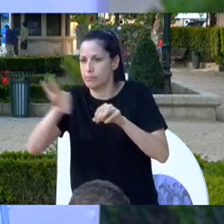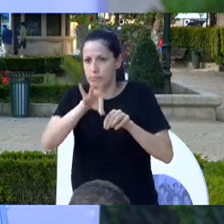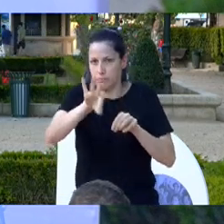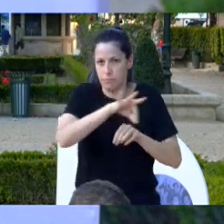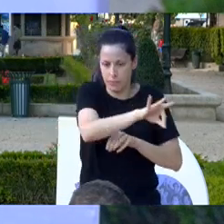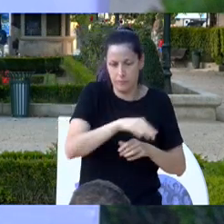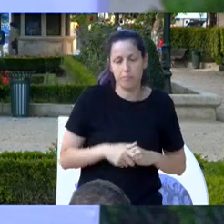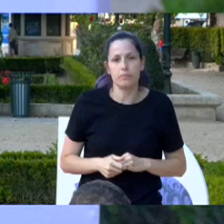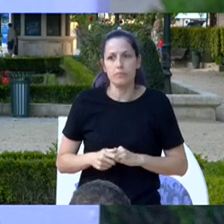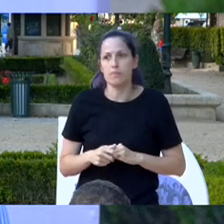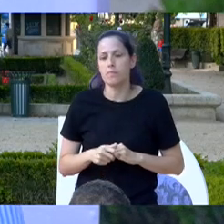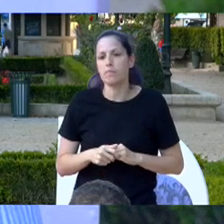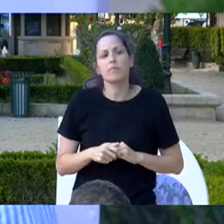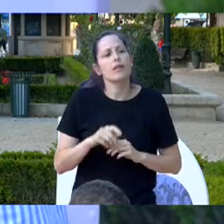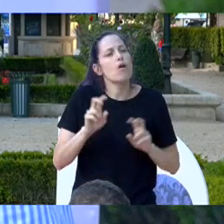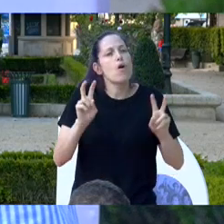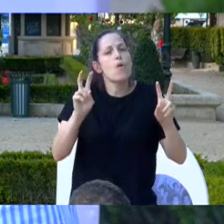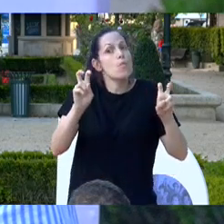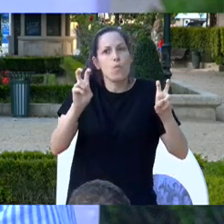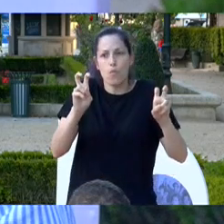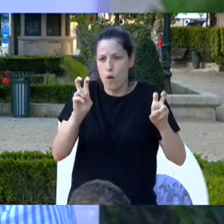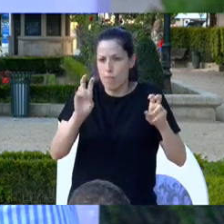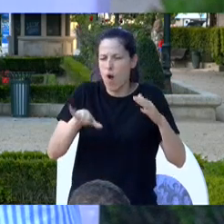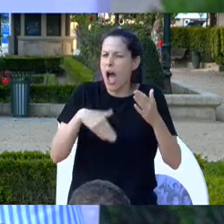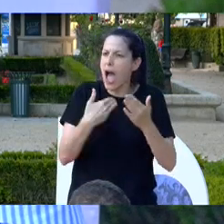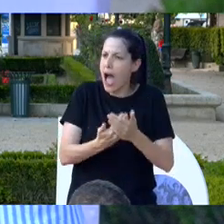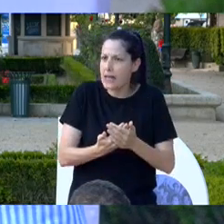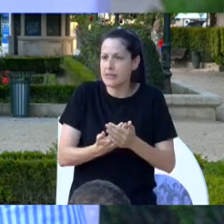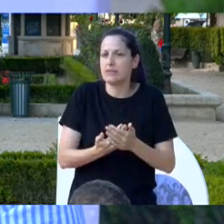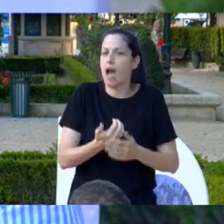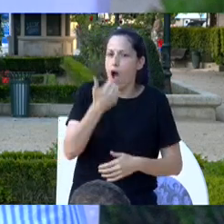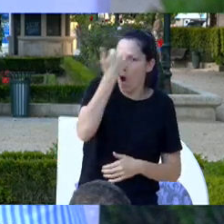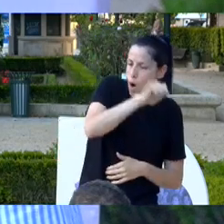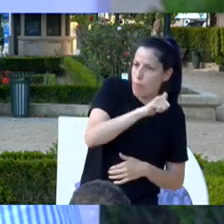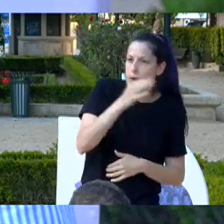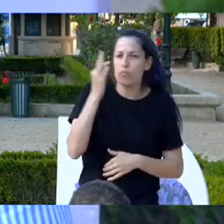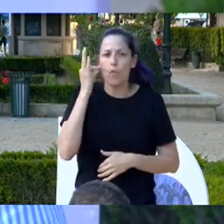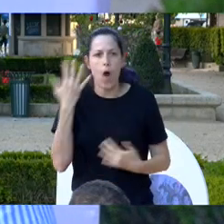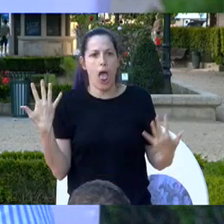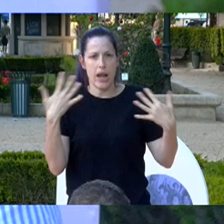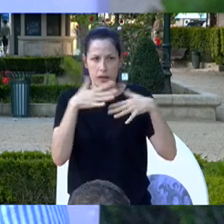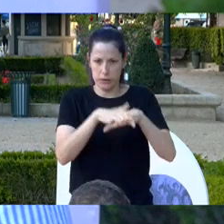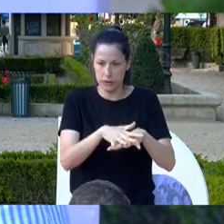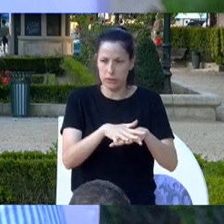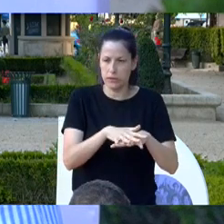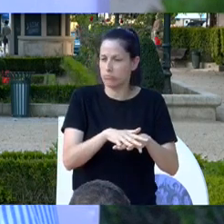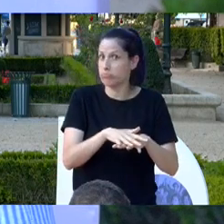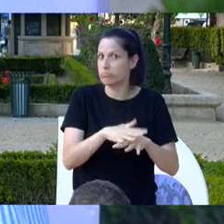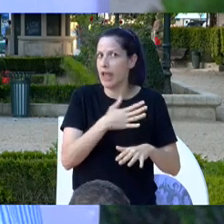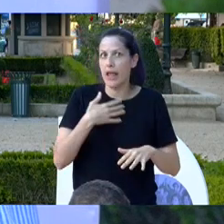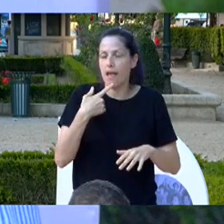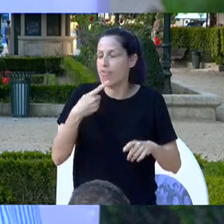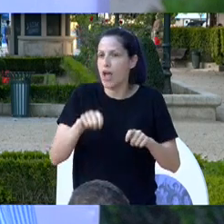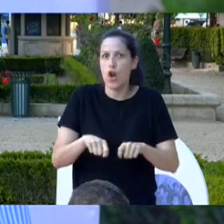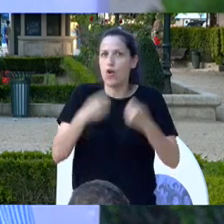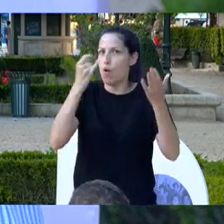Bueno, pois era tan novedosa que era mixta nos primeiros anos. Foi unha ruptura absoluta co